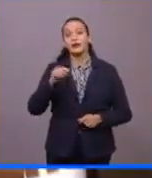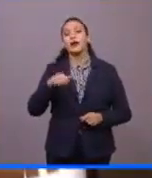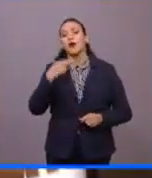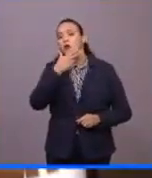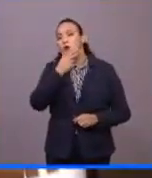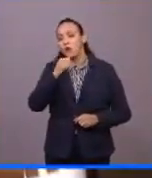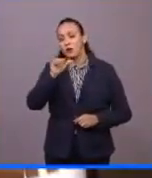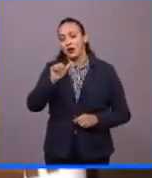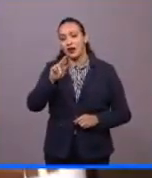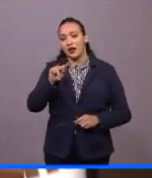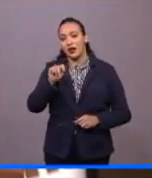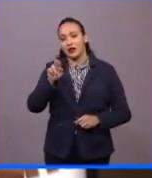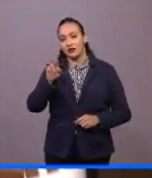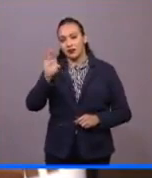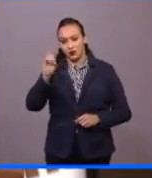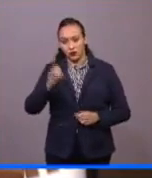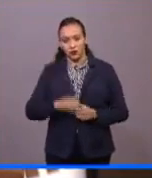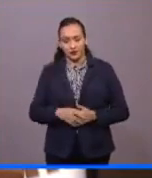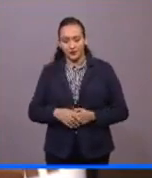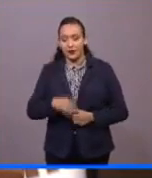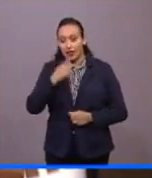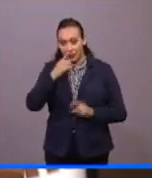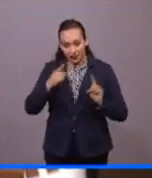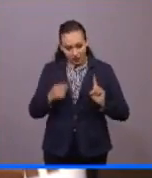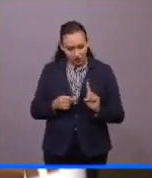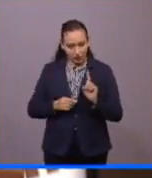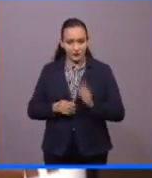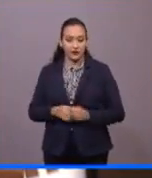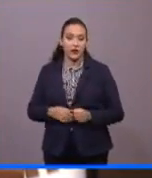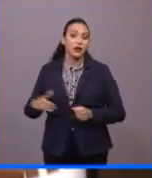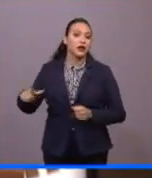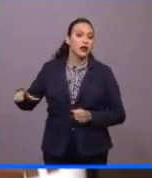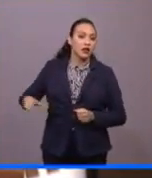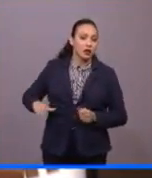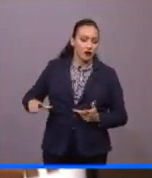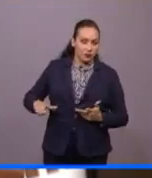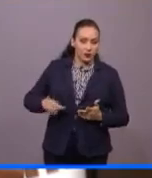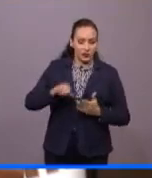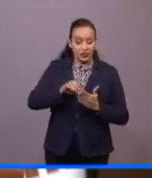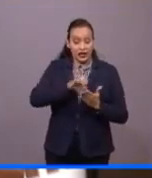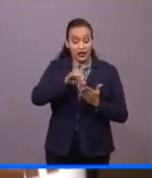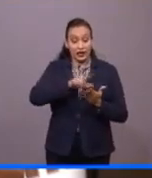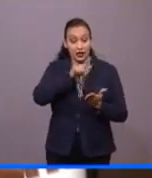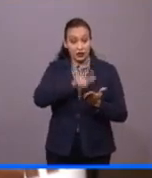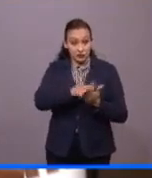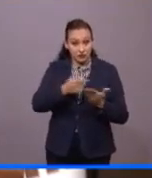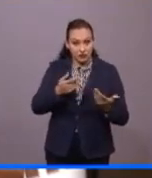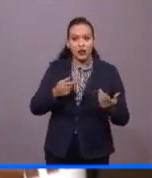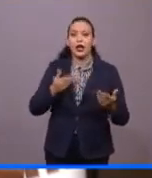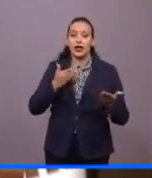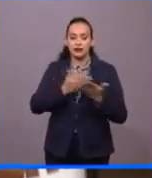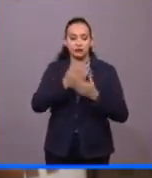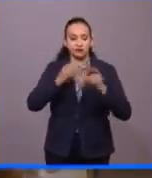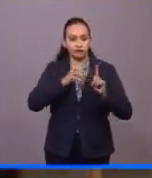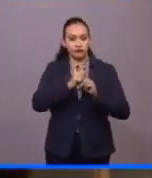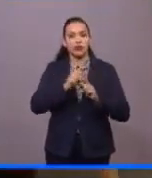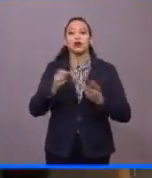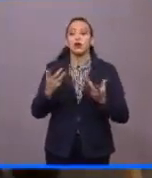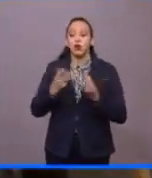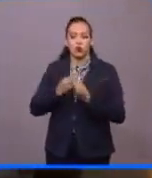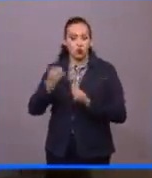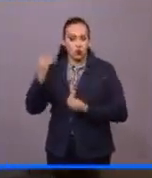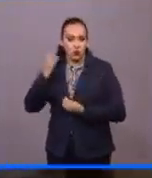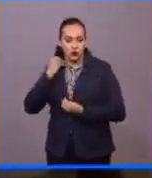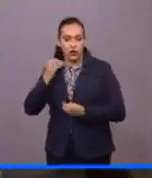Arturo Pueblita Fernández, por su parte, señaló que el Estado constitucional de Derecho y la profesión jurídica